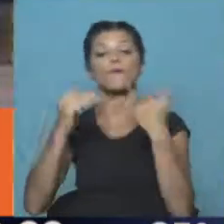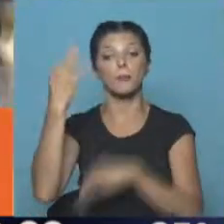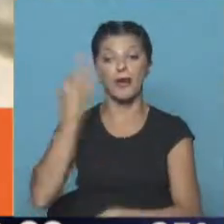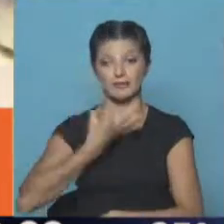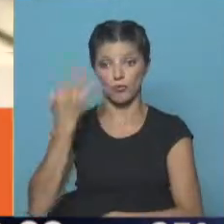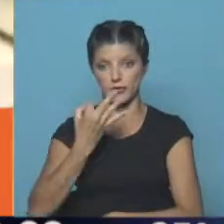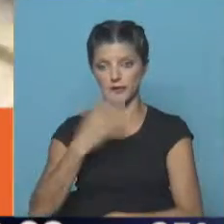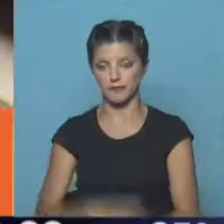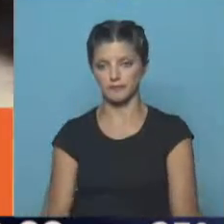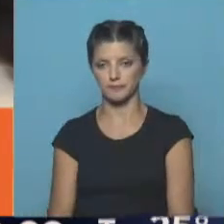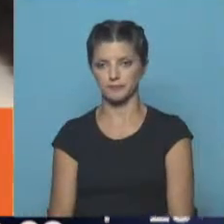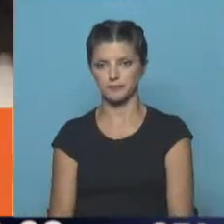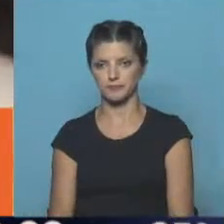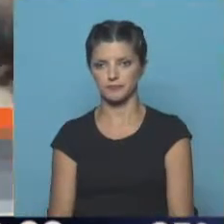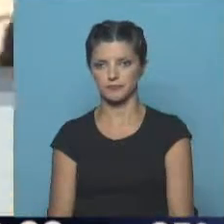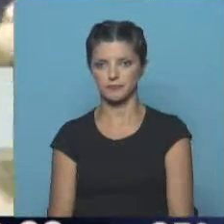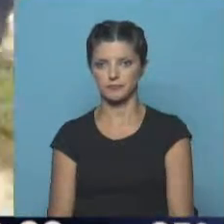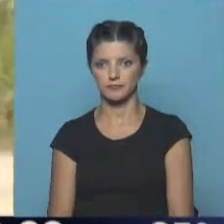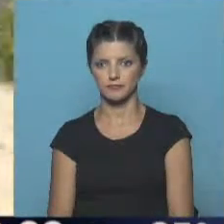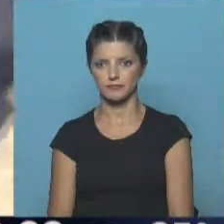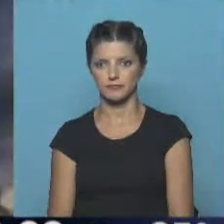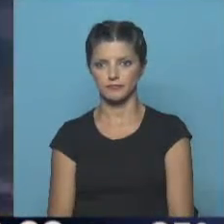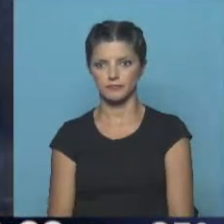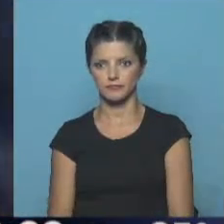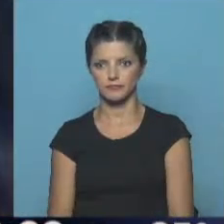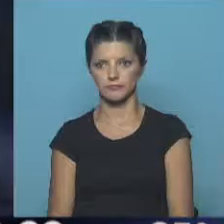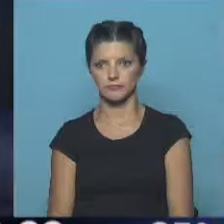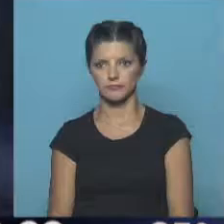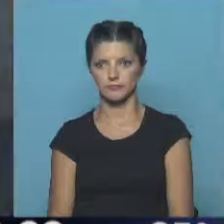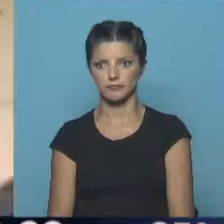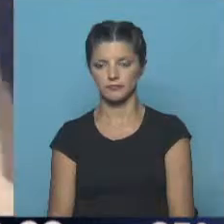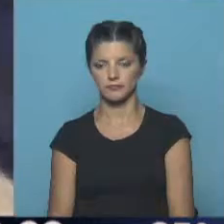¡Ay! ¡Ay! ¡Me está cagando la mano! ¡De uno!